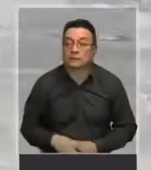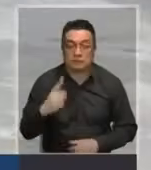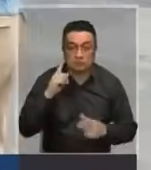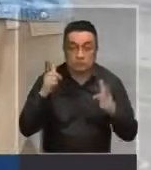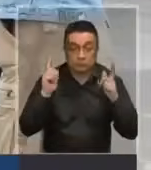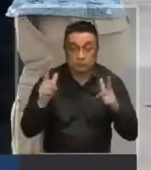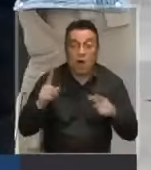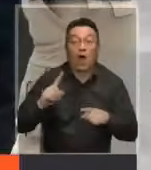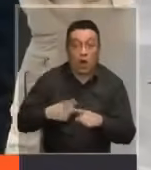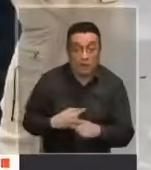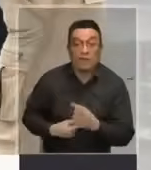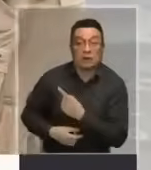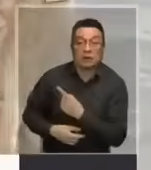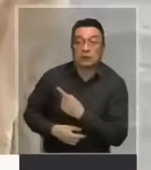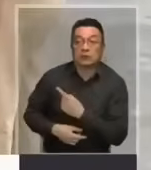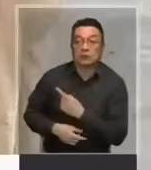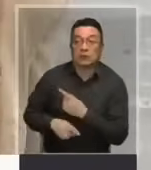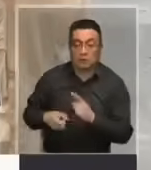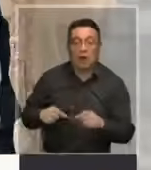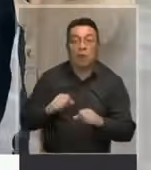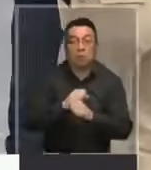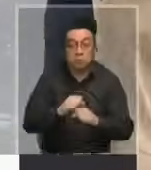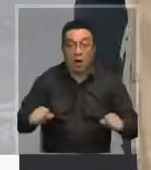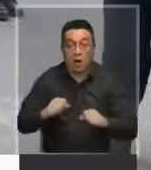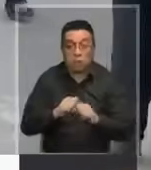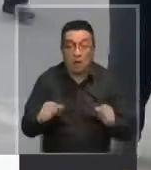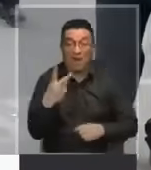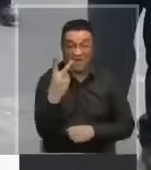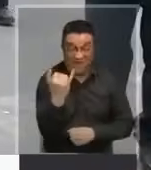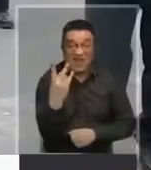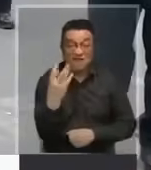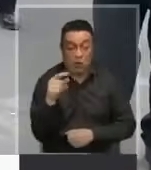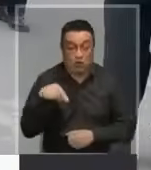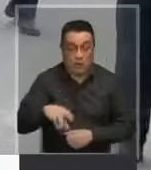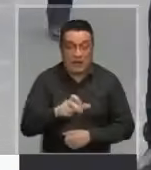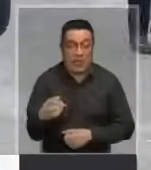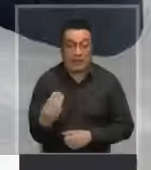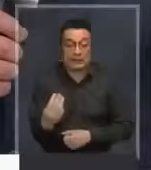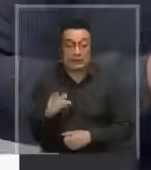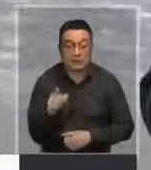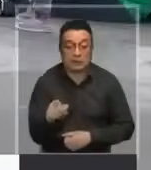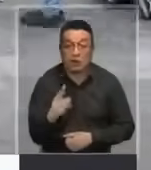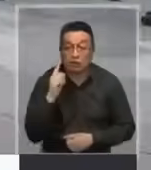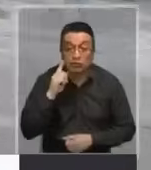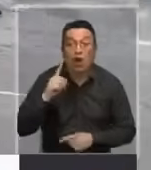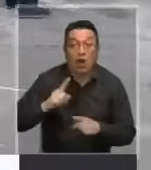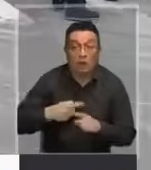Ahí se escuchó otra. Las explosiones captadas en vivo por nuestro equipo. No sé si escuchaste